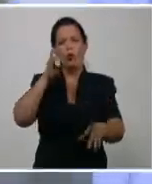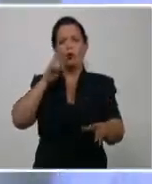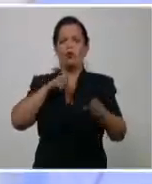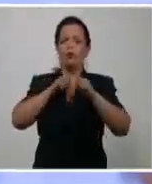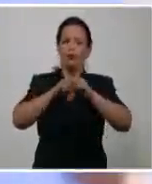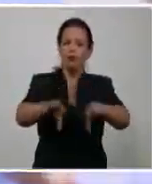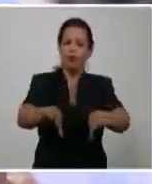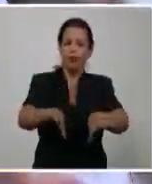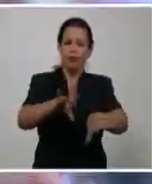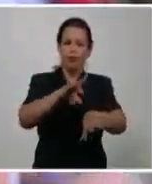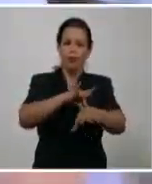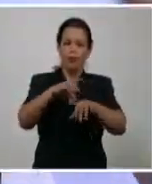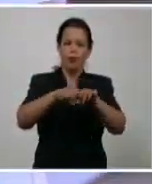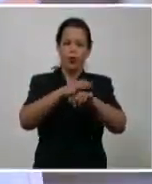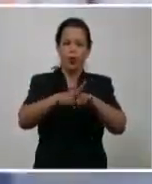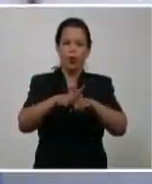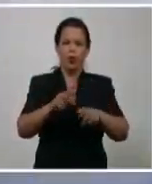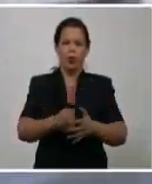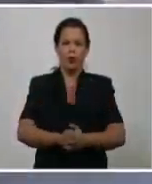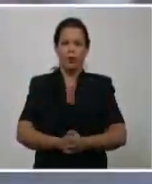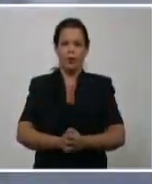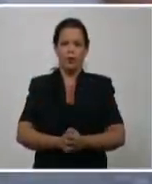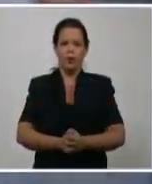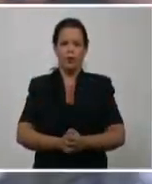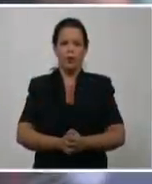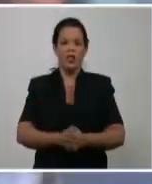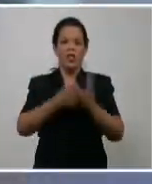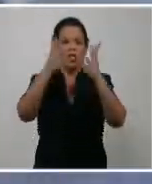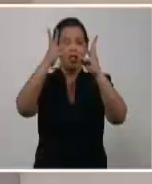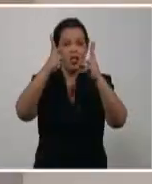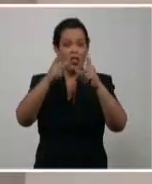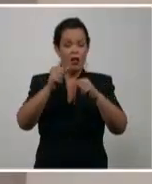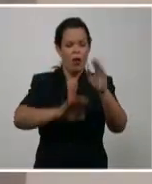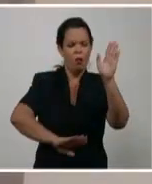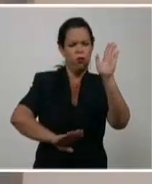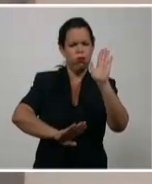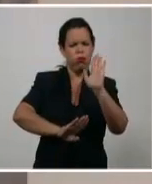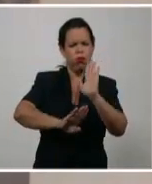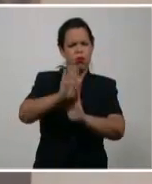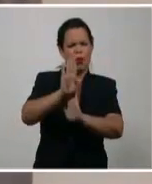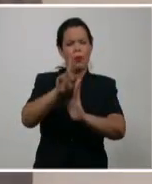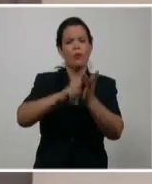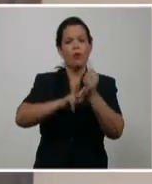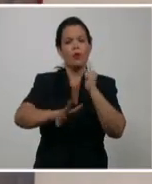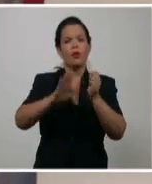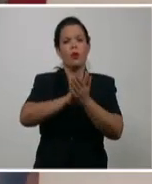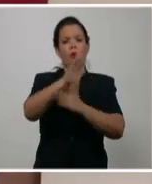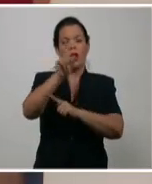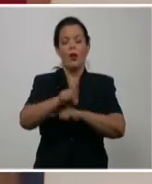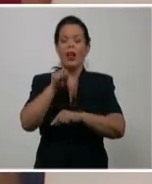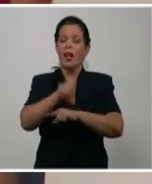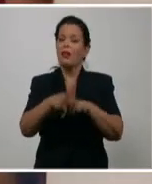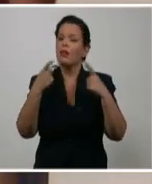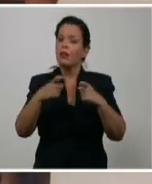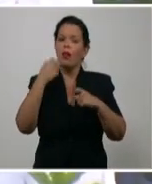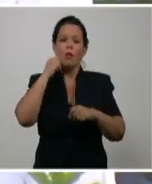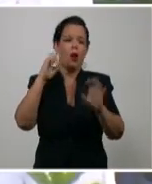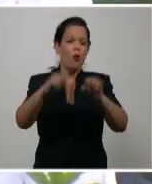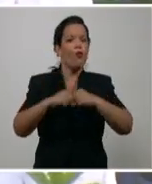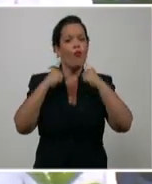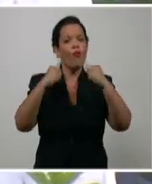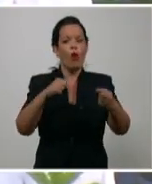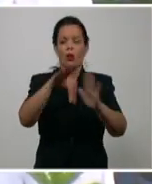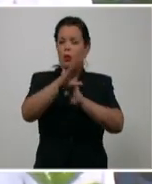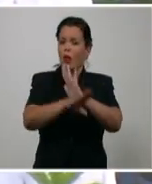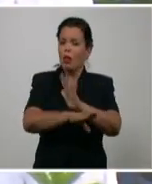El pico epidemiológico que presenta hoy la provincia de Mayabeque demanda la exigencia y control de las medidas que se adoptan. Una